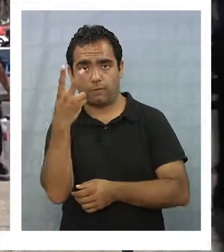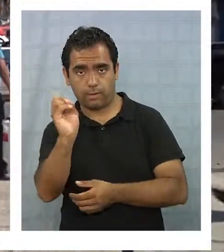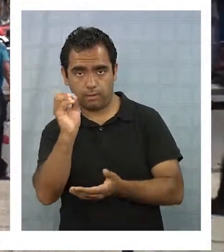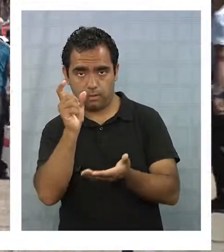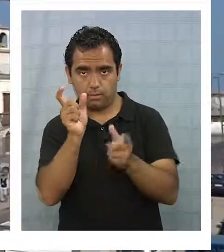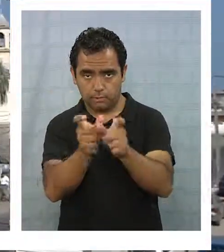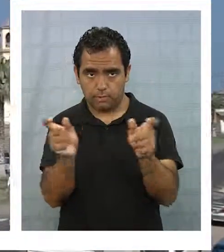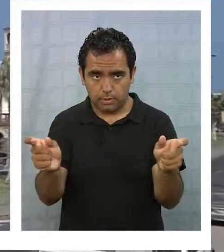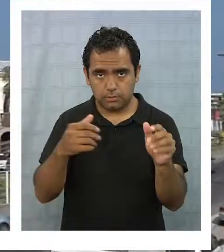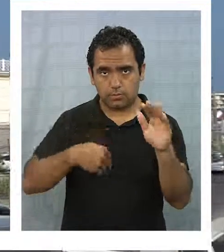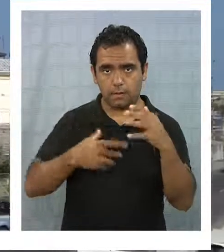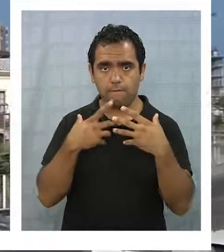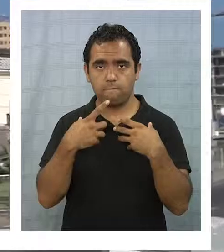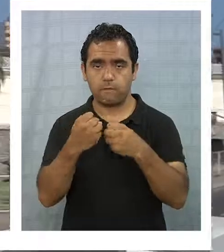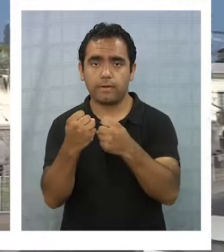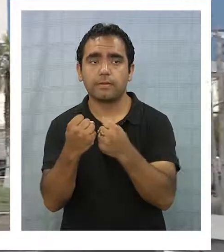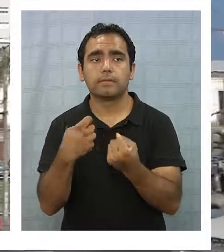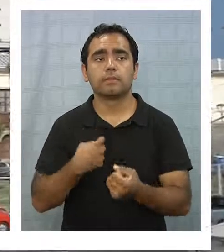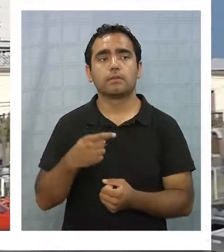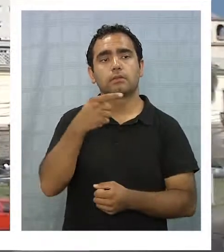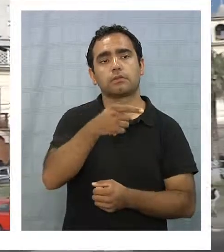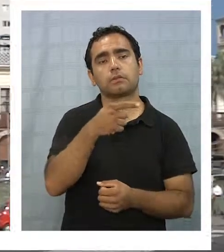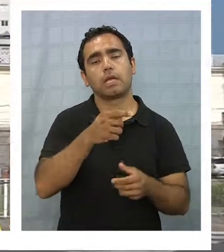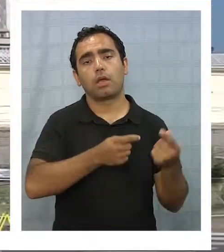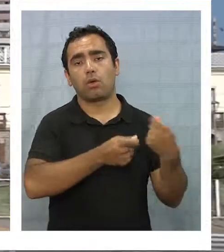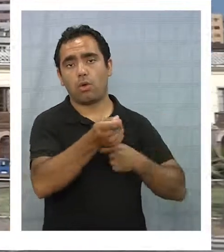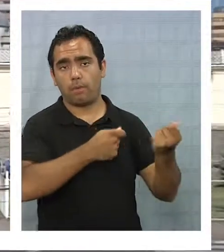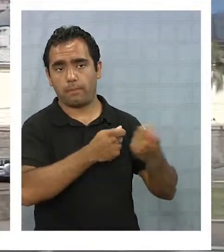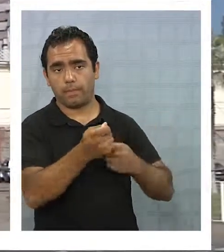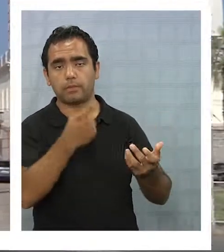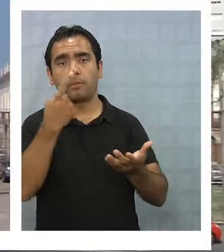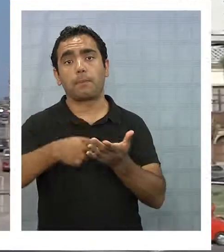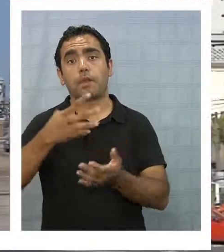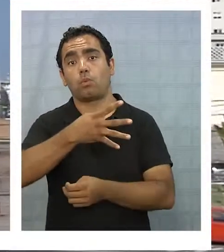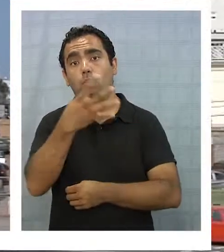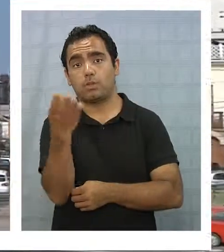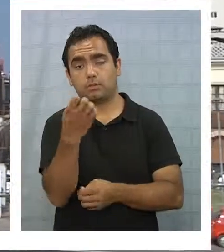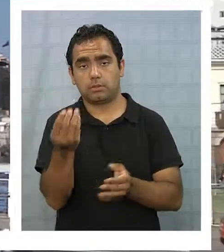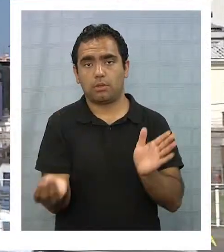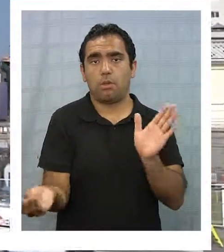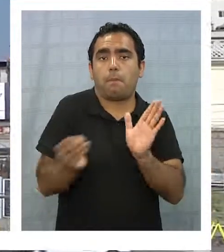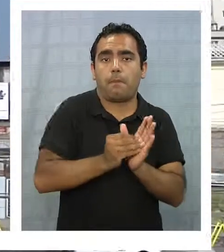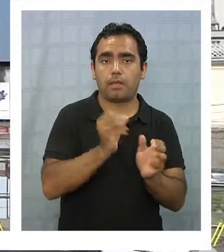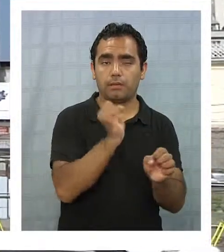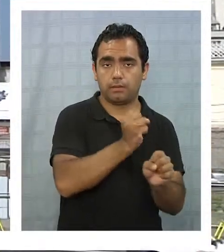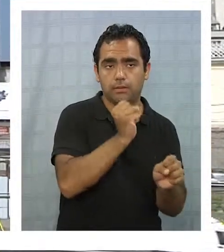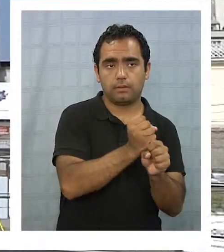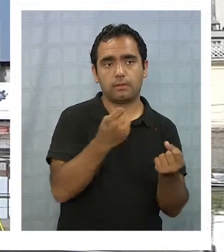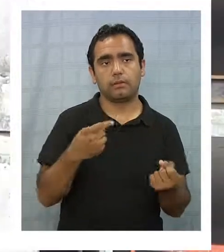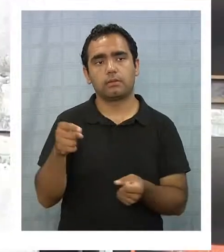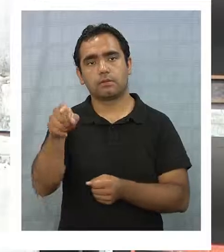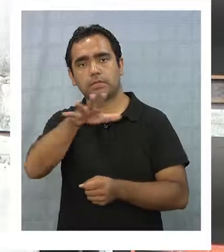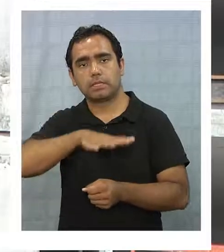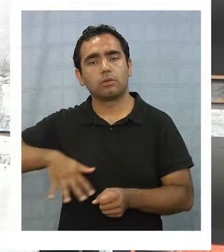y sectores como el comercio aumentaron en 1.420 puestos de trabajo. Por su parte, la construcción tuvo un alza de